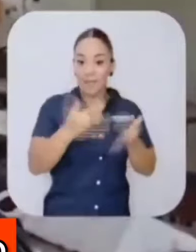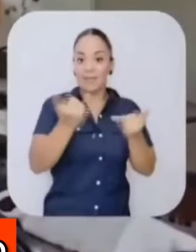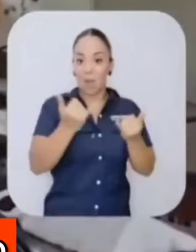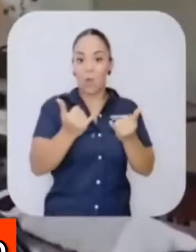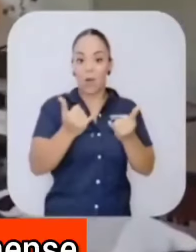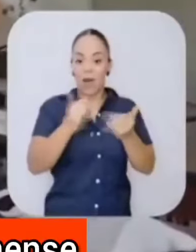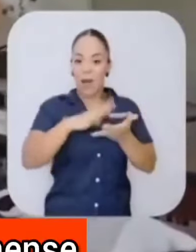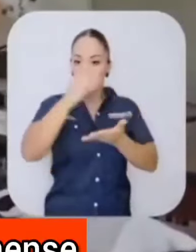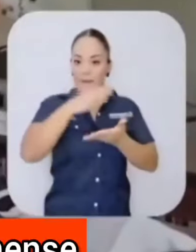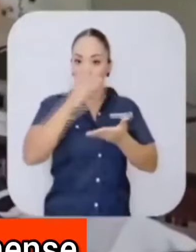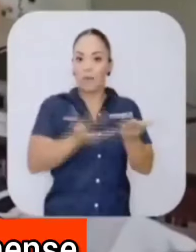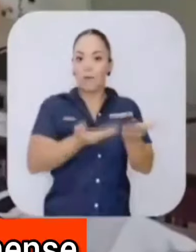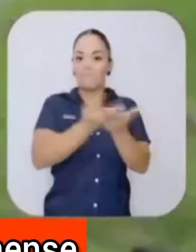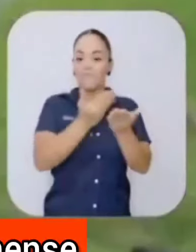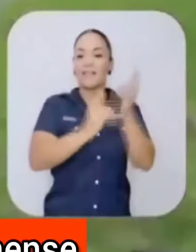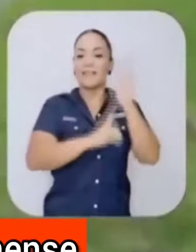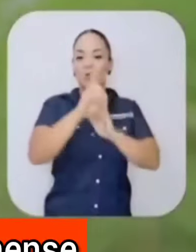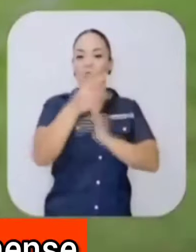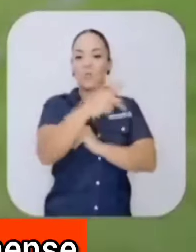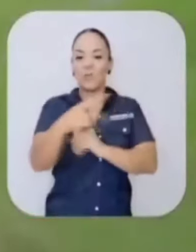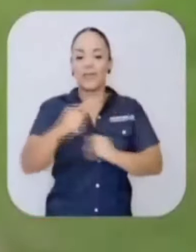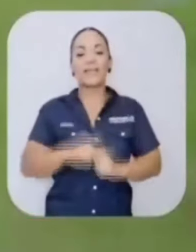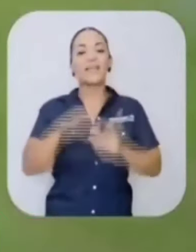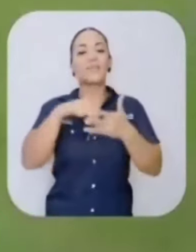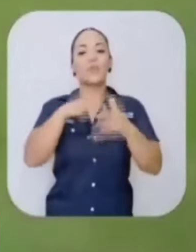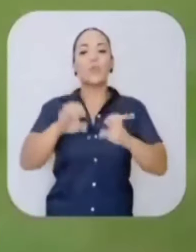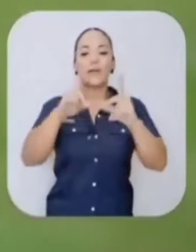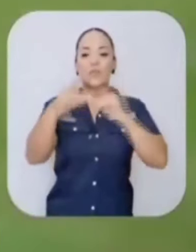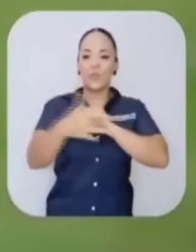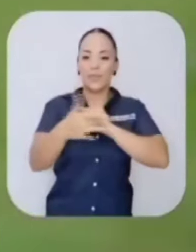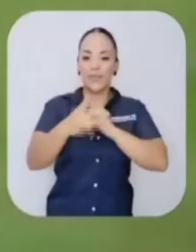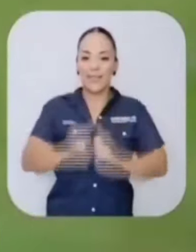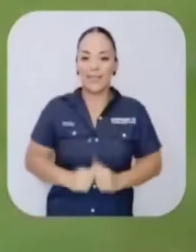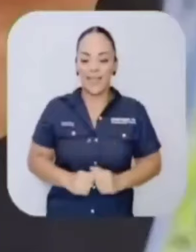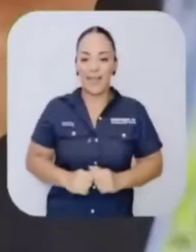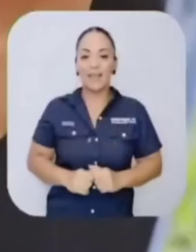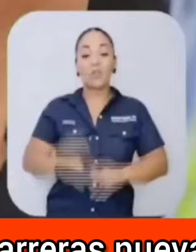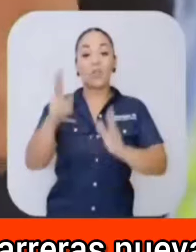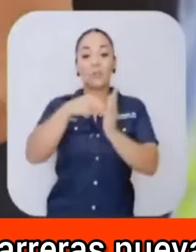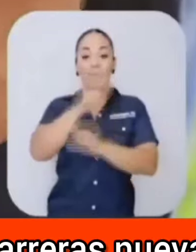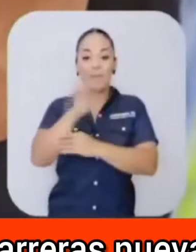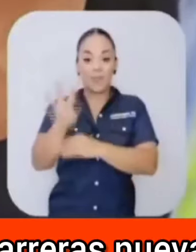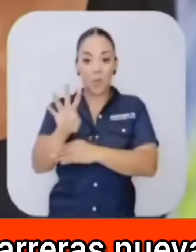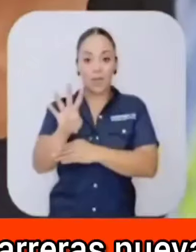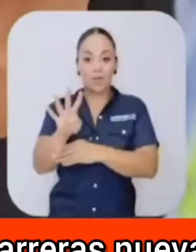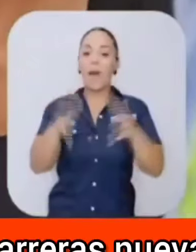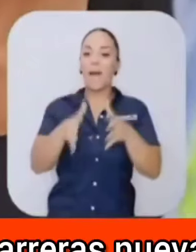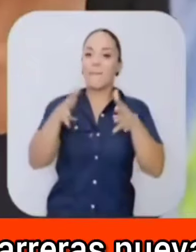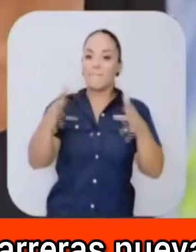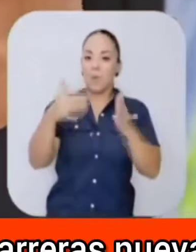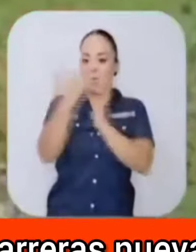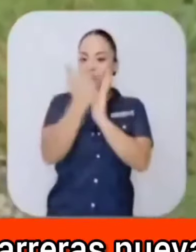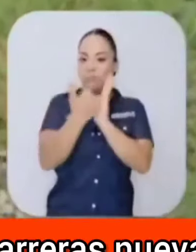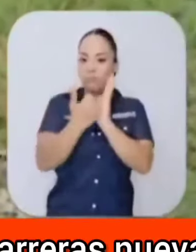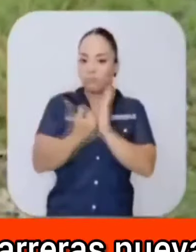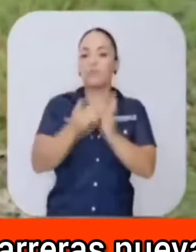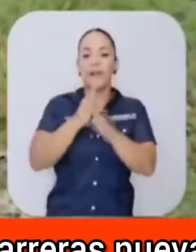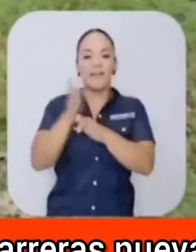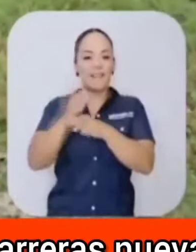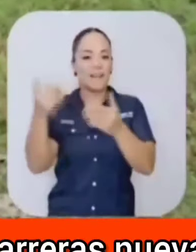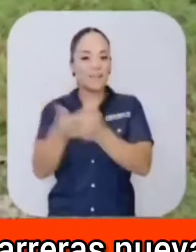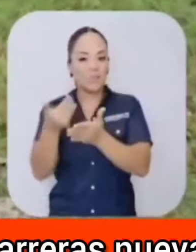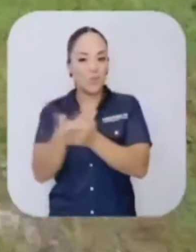están preparando para contribuir al desarrollo puntarenense, estudiando educación técnica. Para 2024, se amplió la oferta educativa